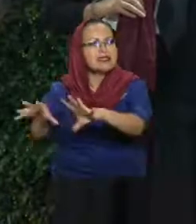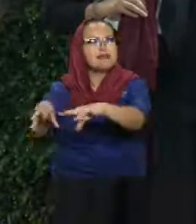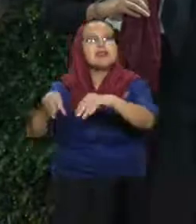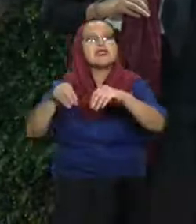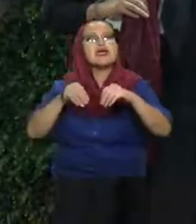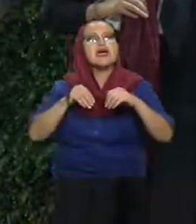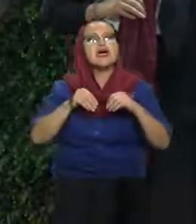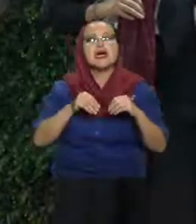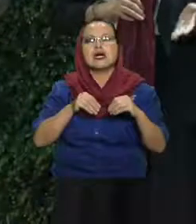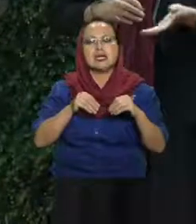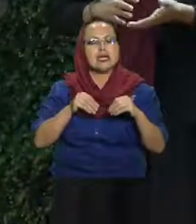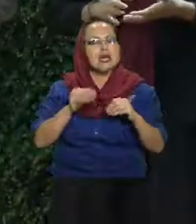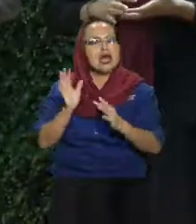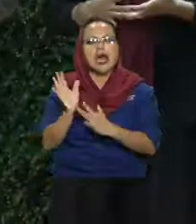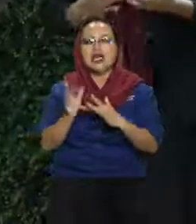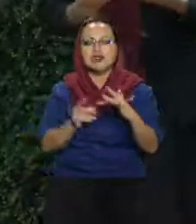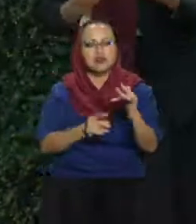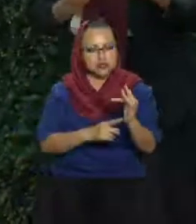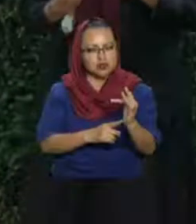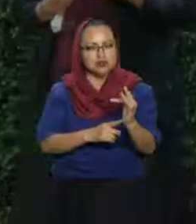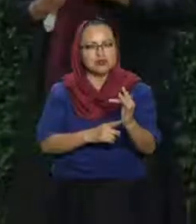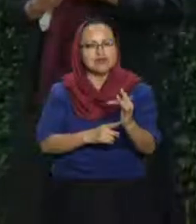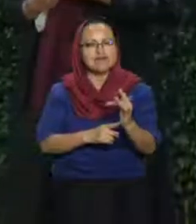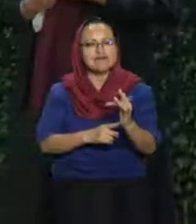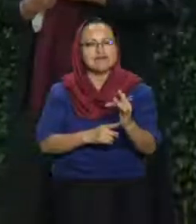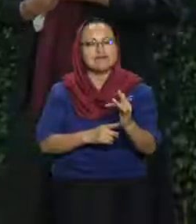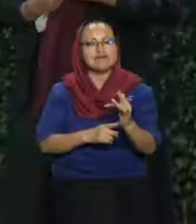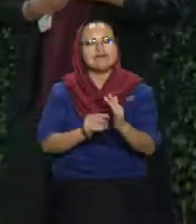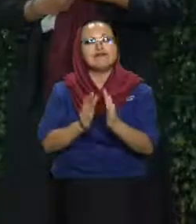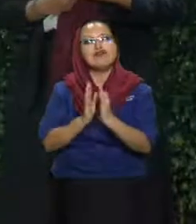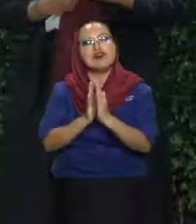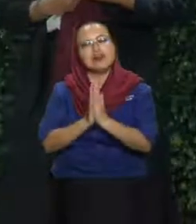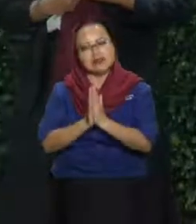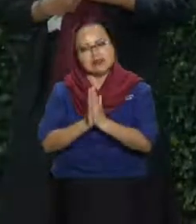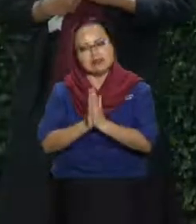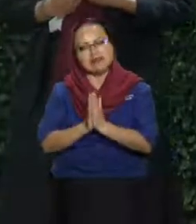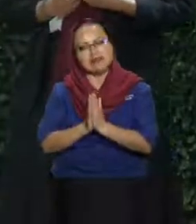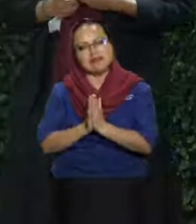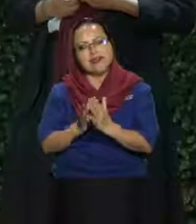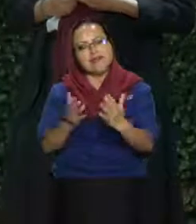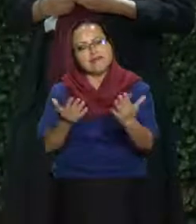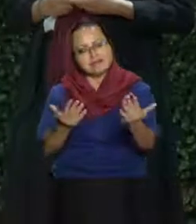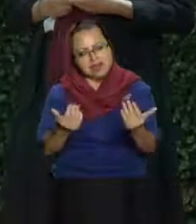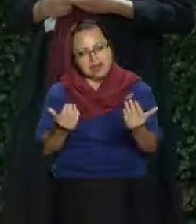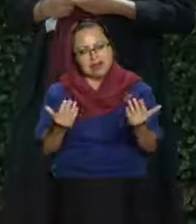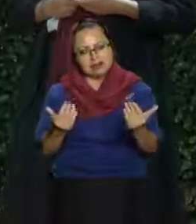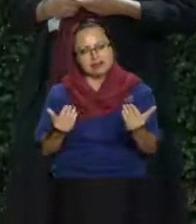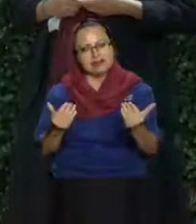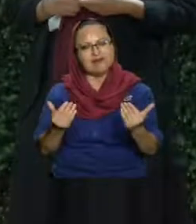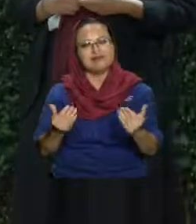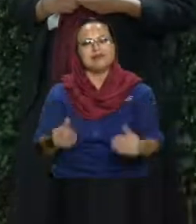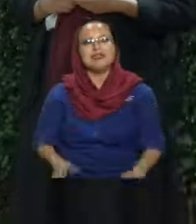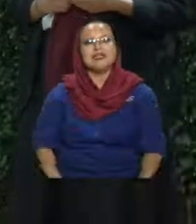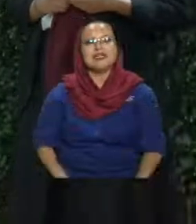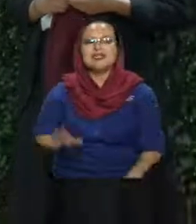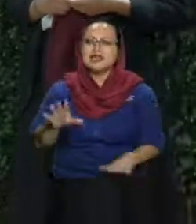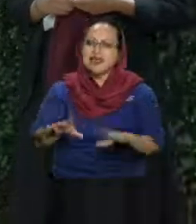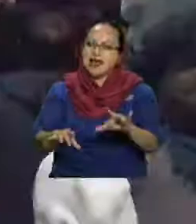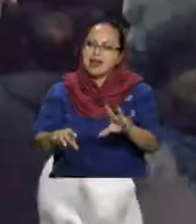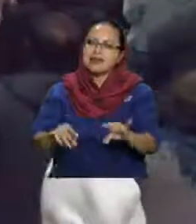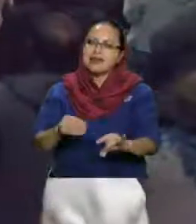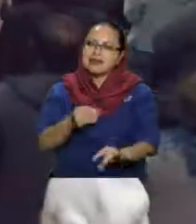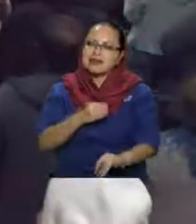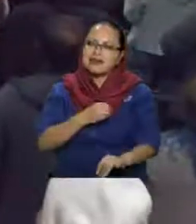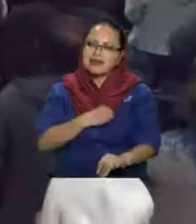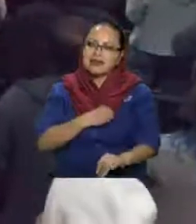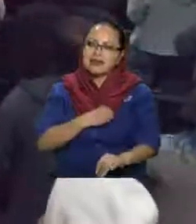aceptar a Cristo en este momento, no puedo dejar de darle el espacio. De tal manera que si hay alguien que